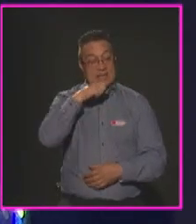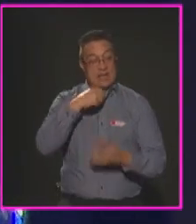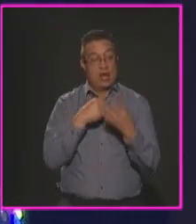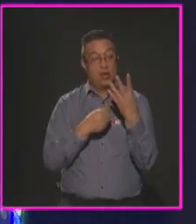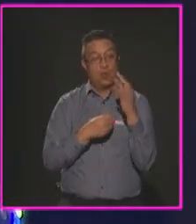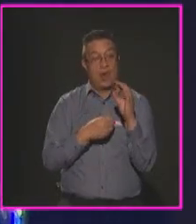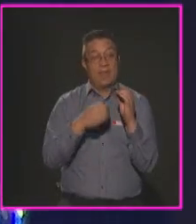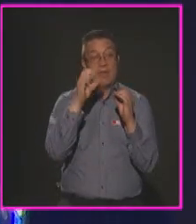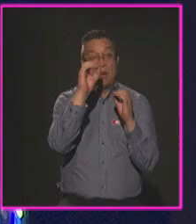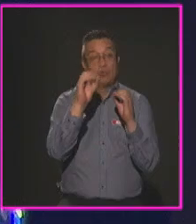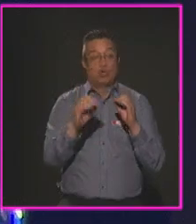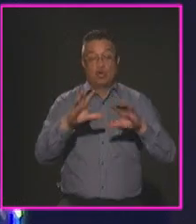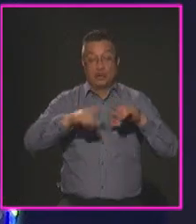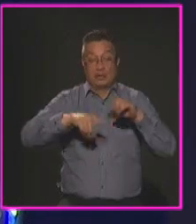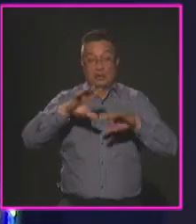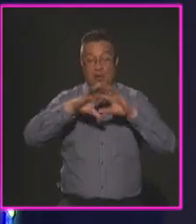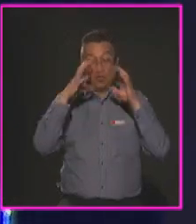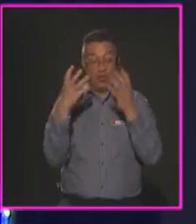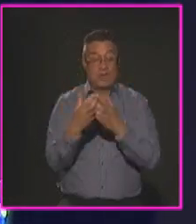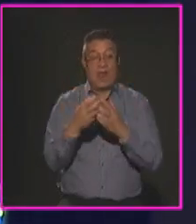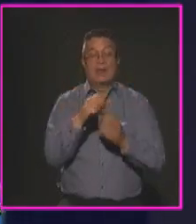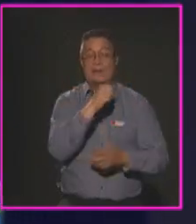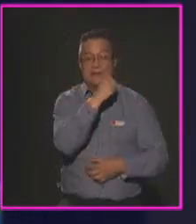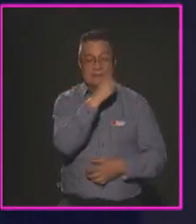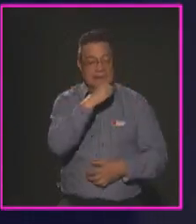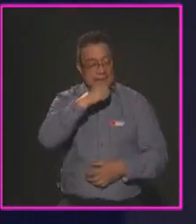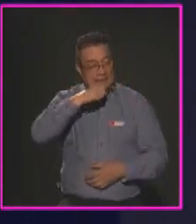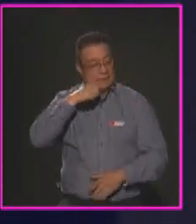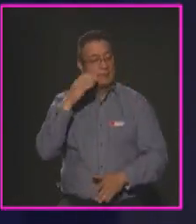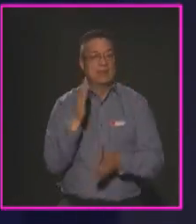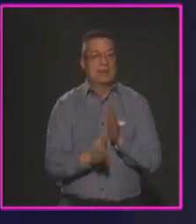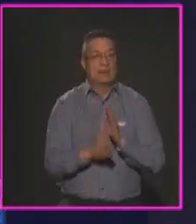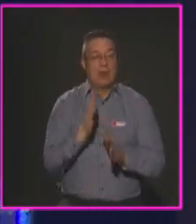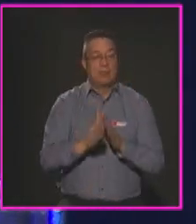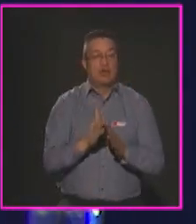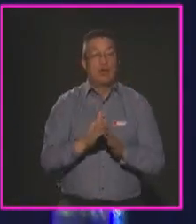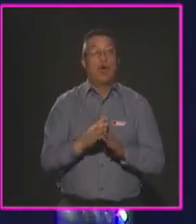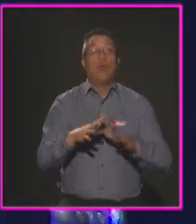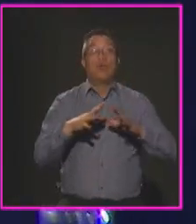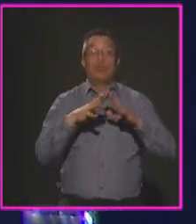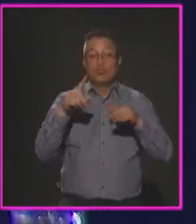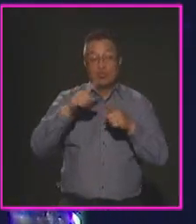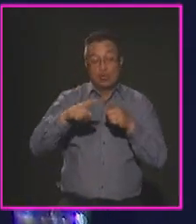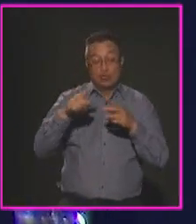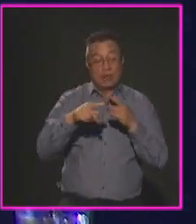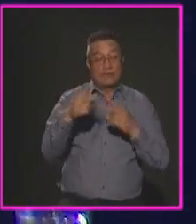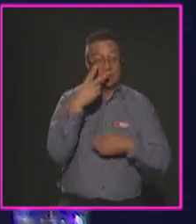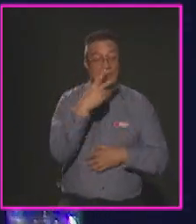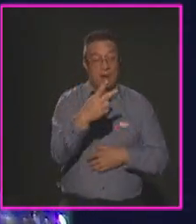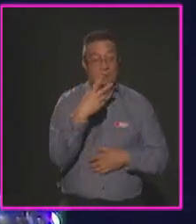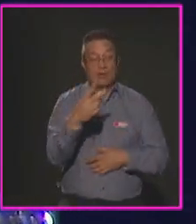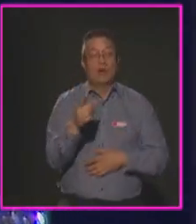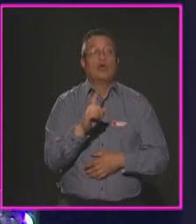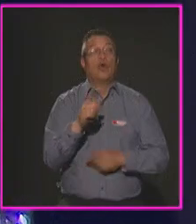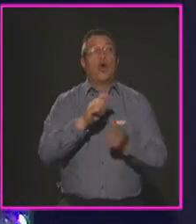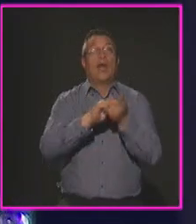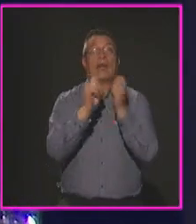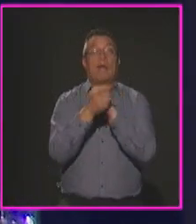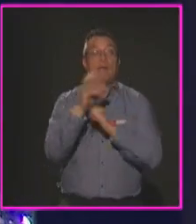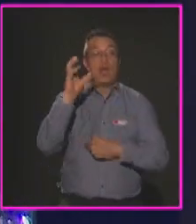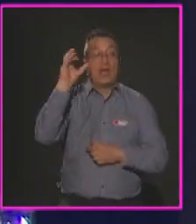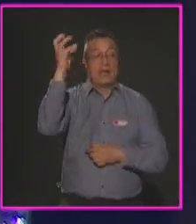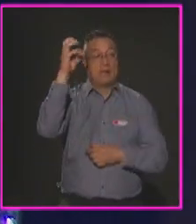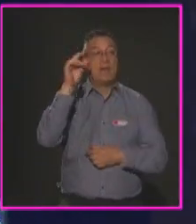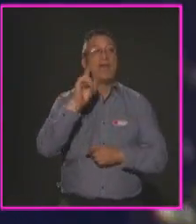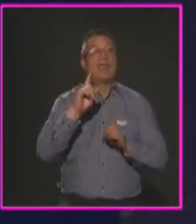40% del territorio mundial se está secando rápidamente. Muchas veces, como hemos visto, no se trata simplemente de cambio climático. Tenemos